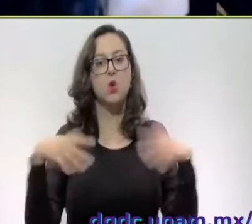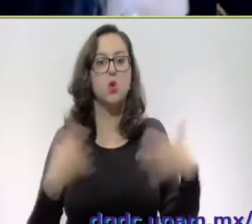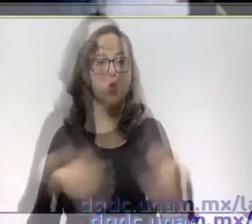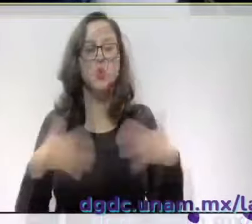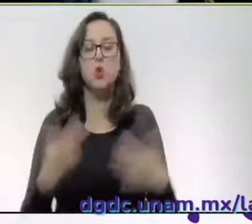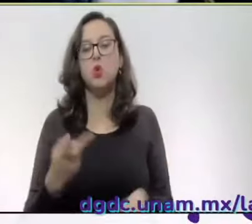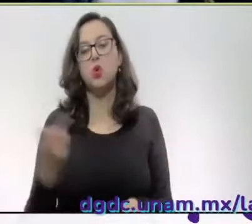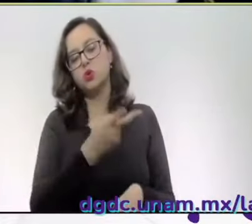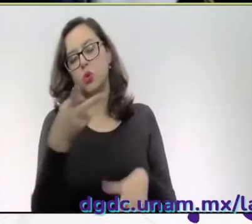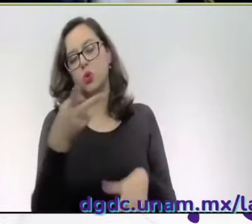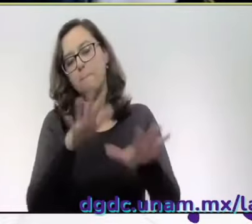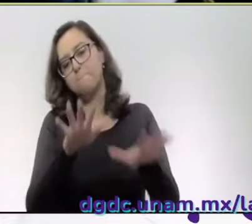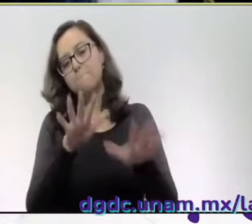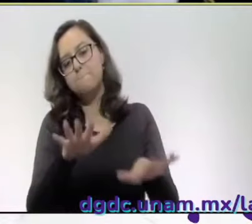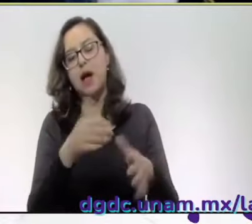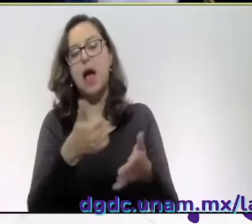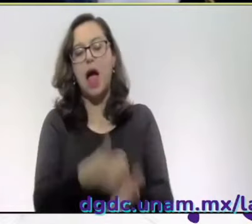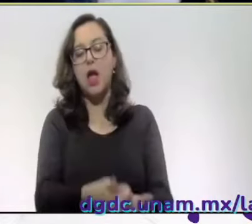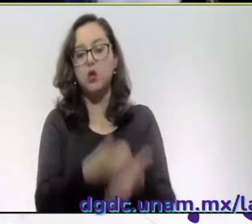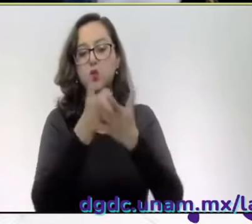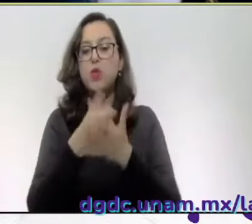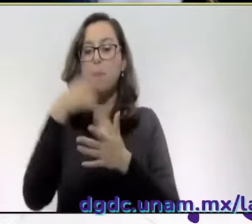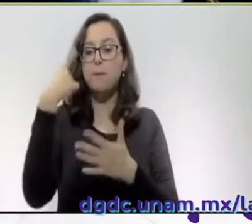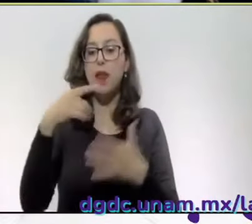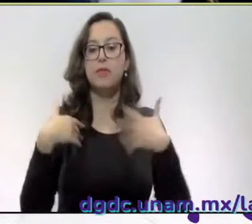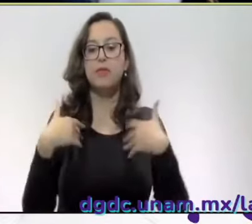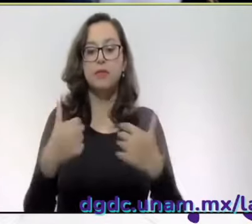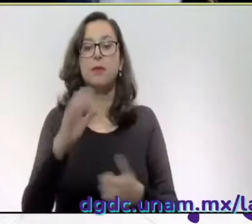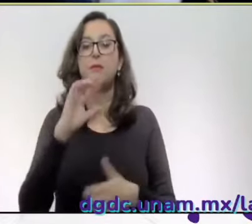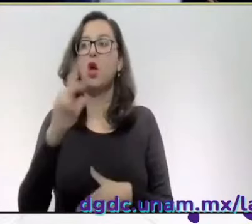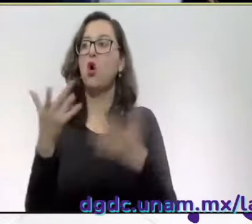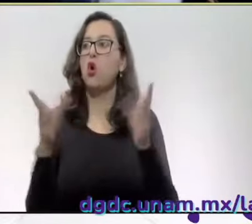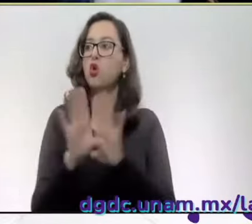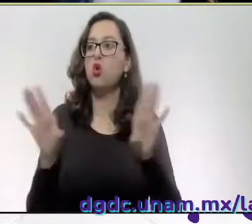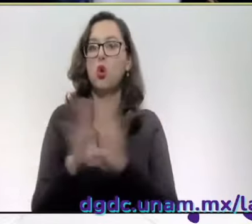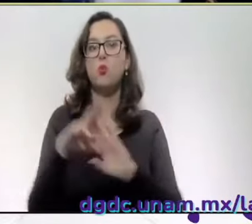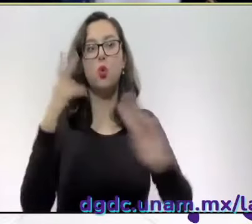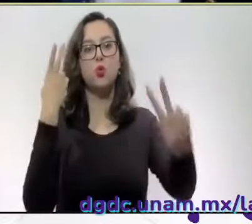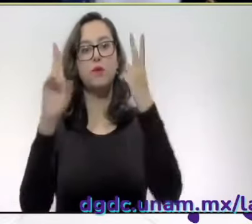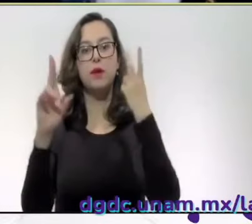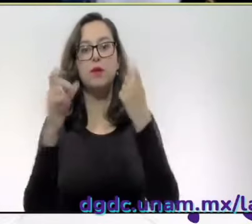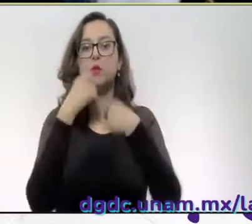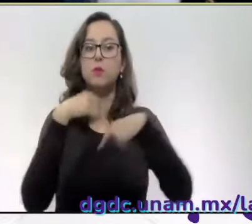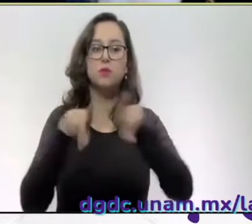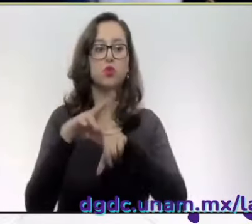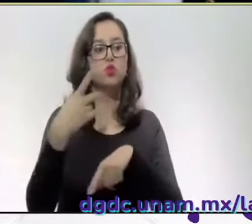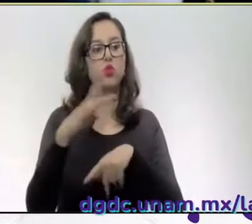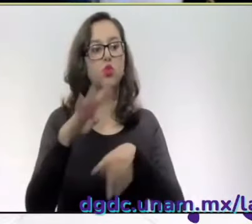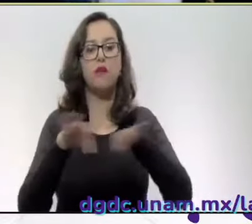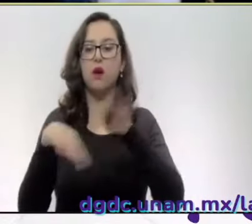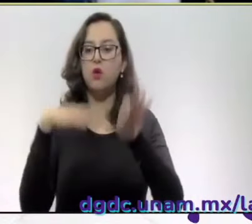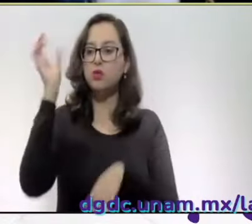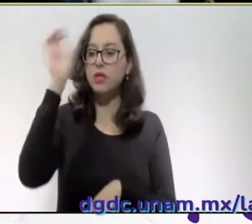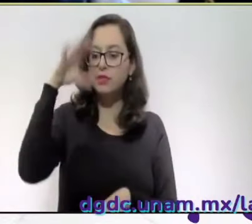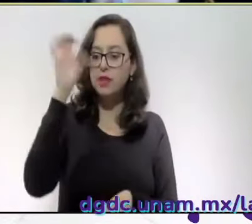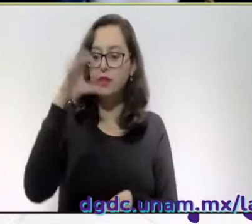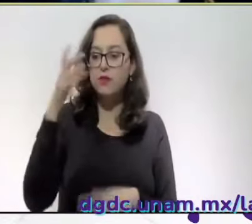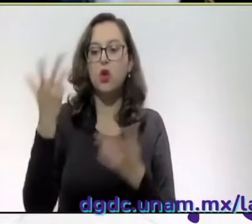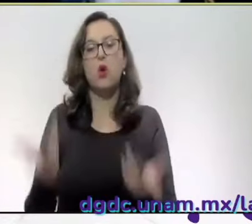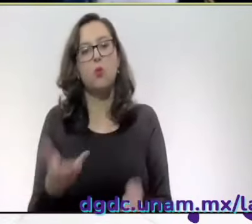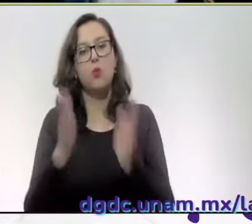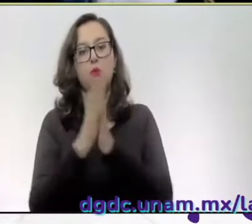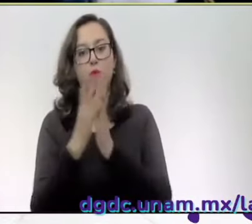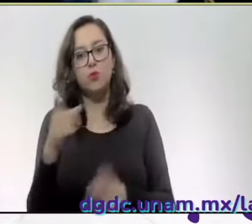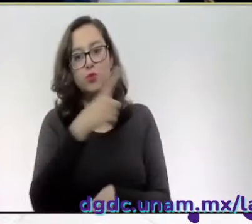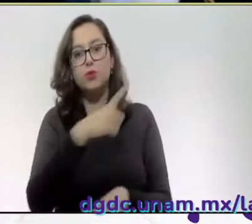poco sobre la historia del universo y de su labor como científicos. Así que les invito a que sigan esta